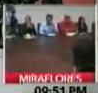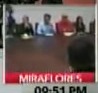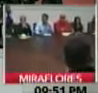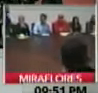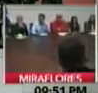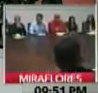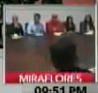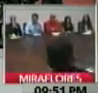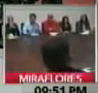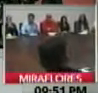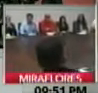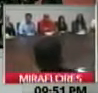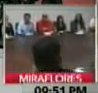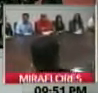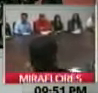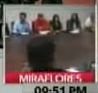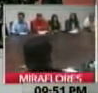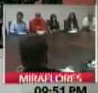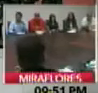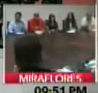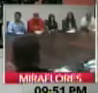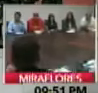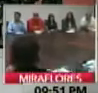causa risa.